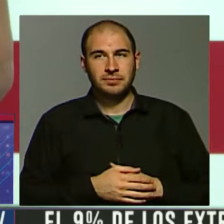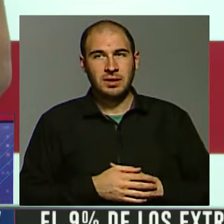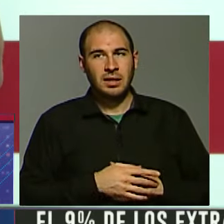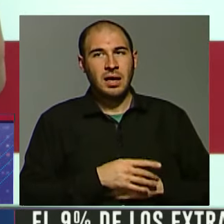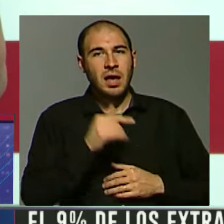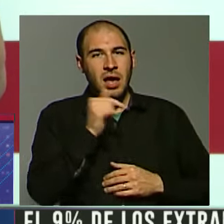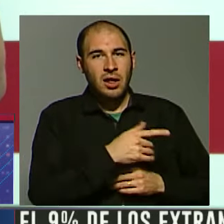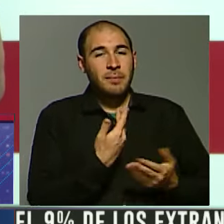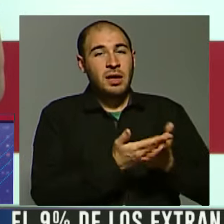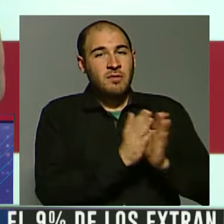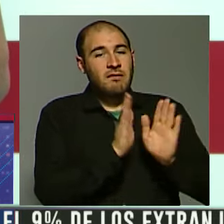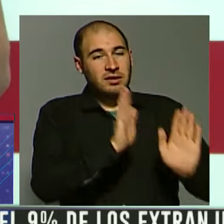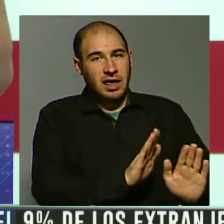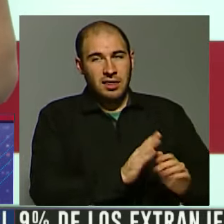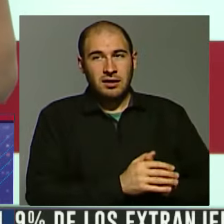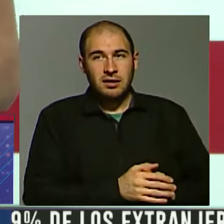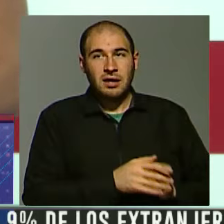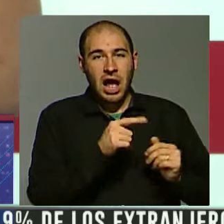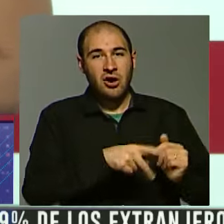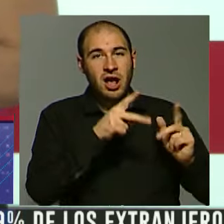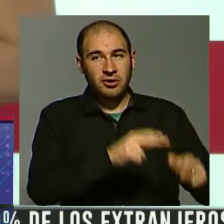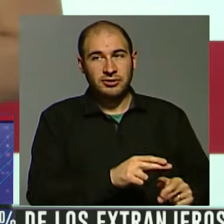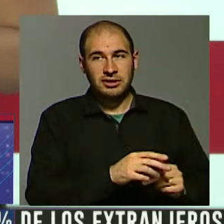José, vamos a pedirte que te quedes un rato más. Sí. Tenemos que ir a un